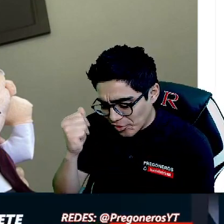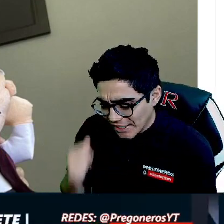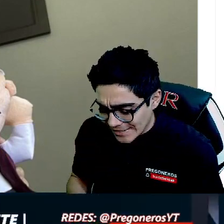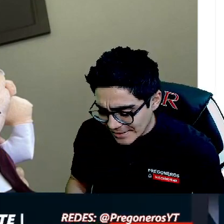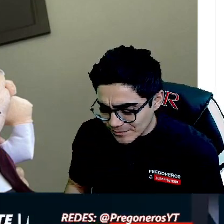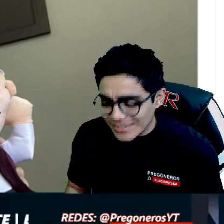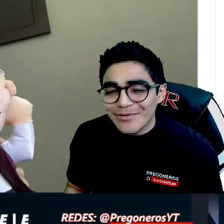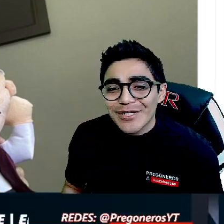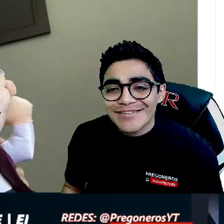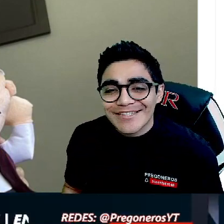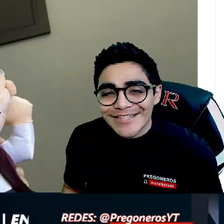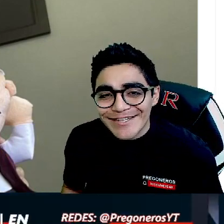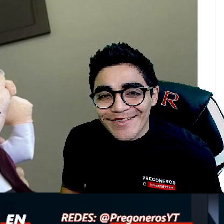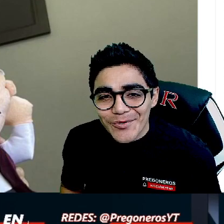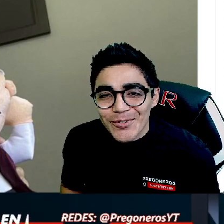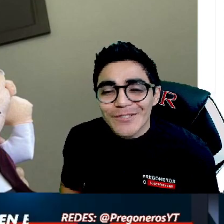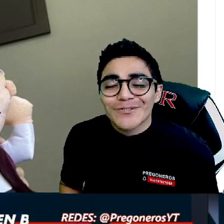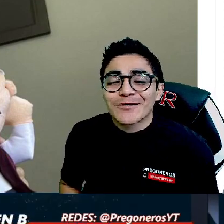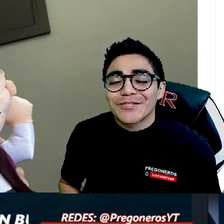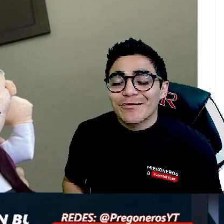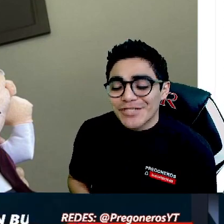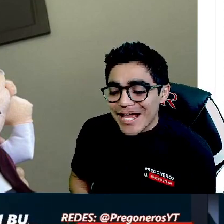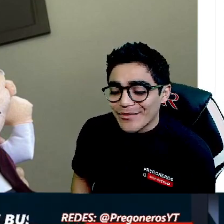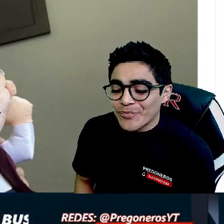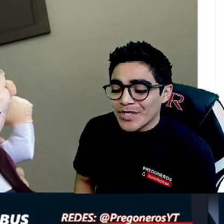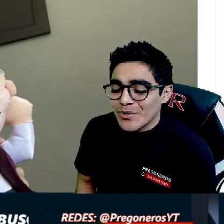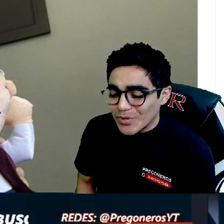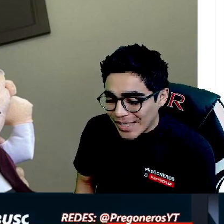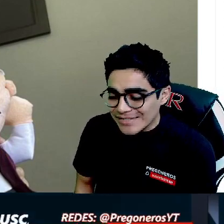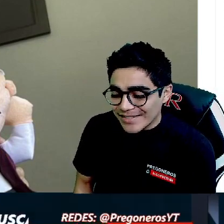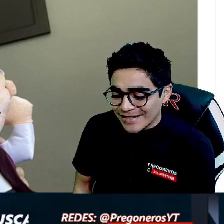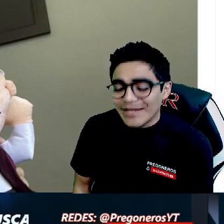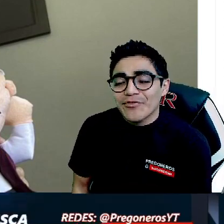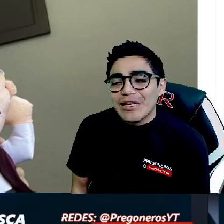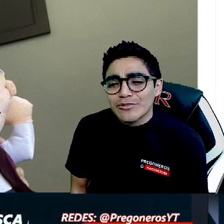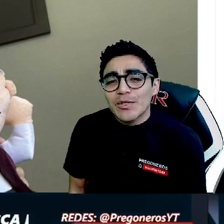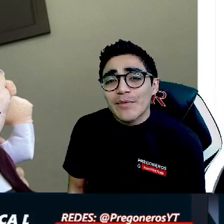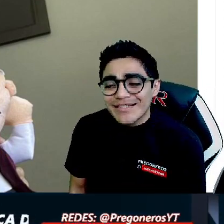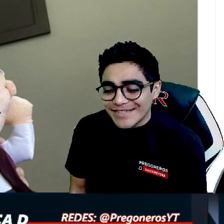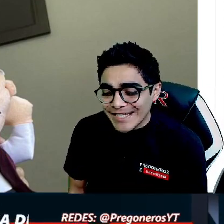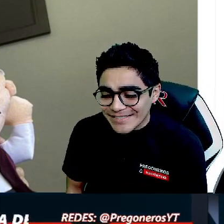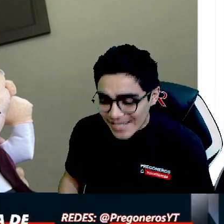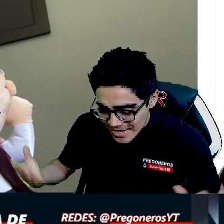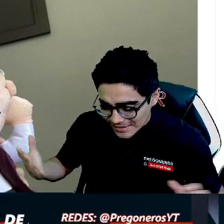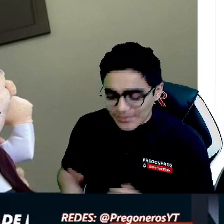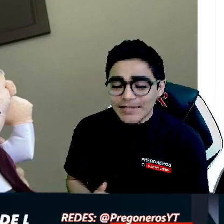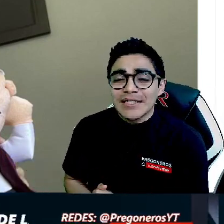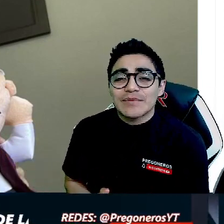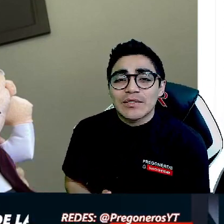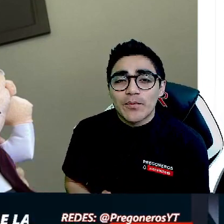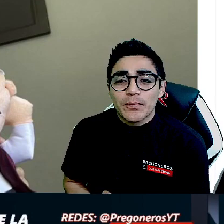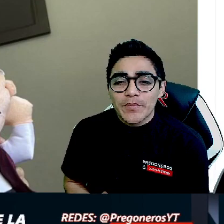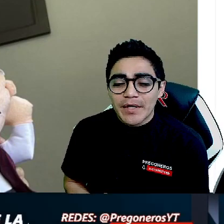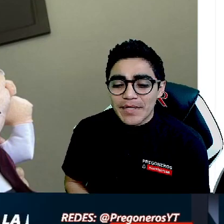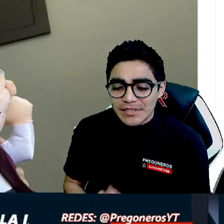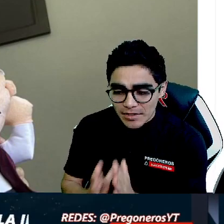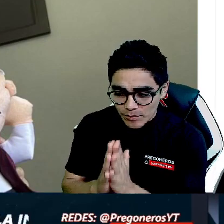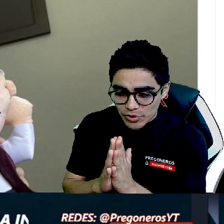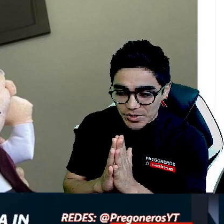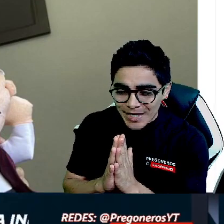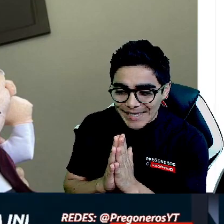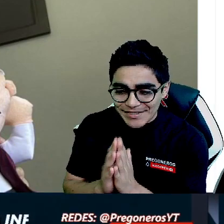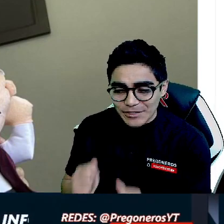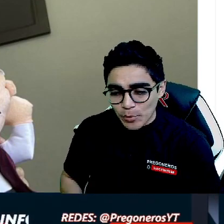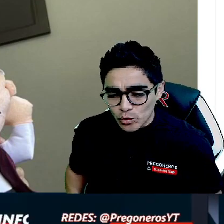y Rodríguez transmitiéndoles desde el día de hoy nos encontramos Ya domingo 15 de enero del 2023 si nos estás viendo por primera vez